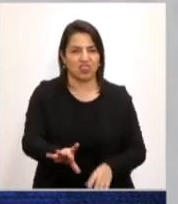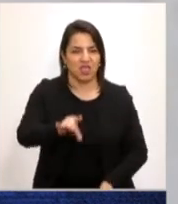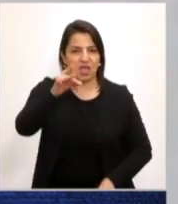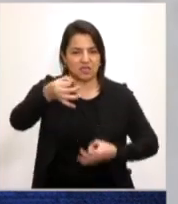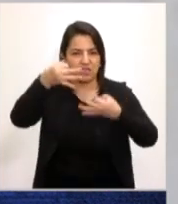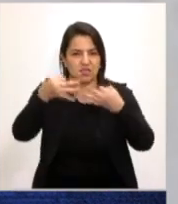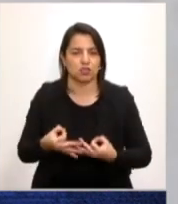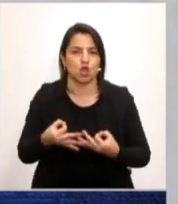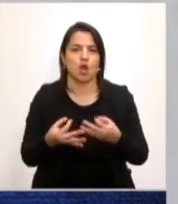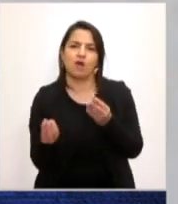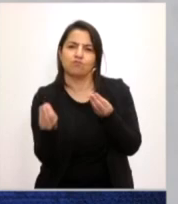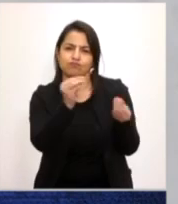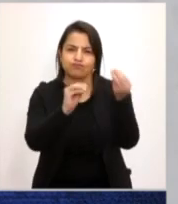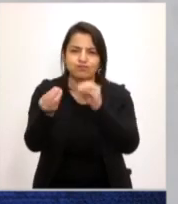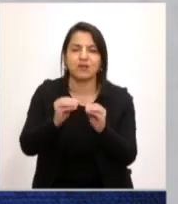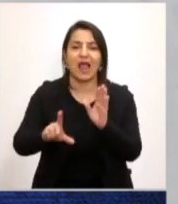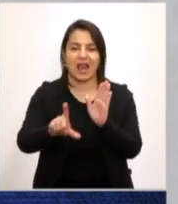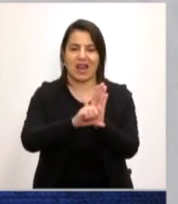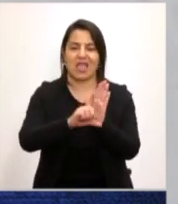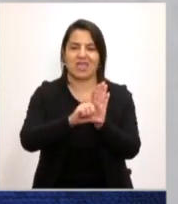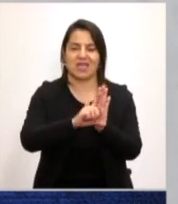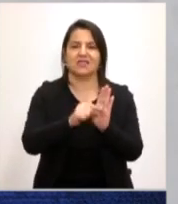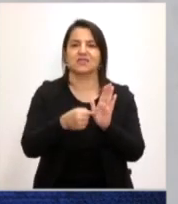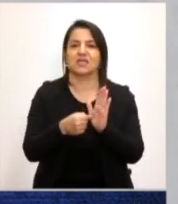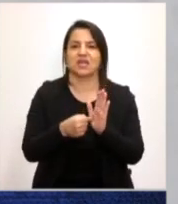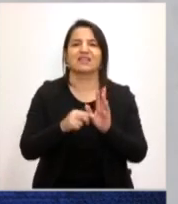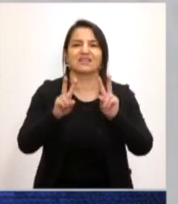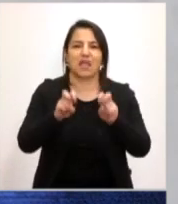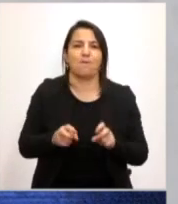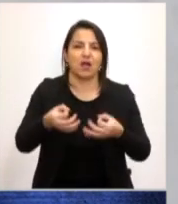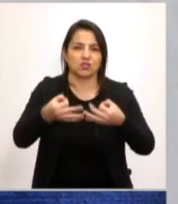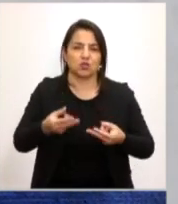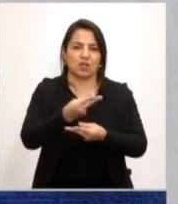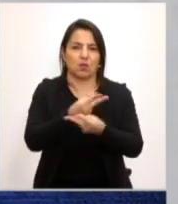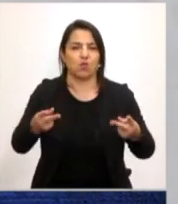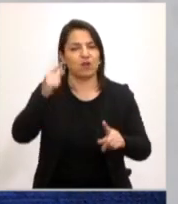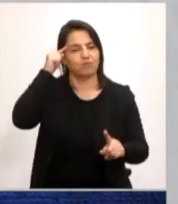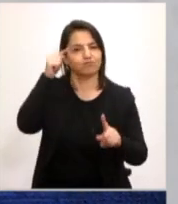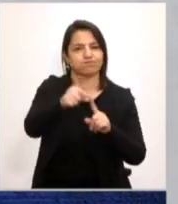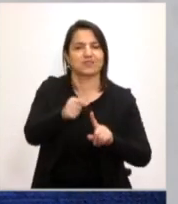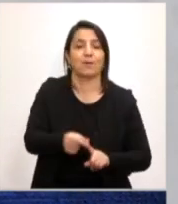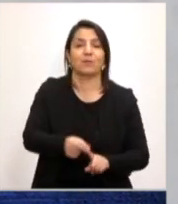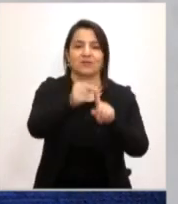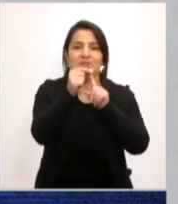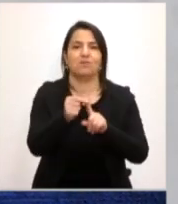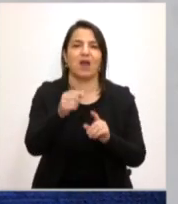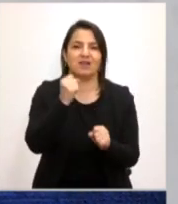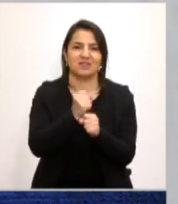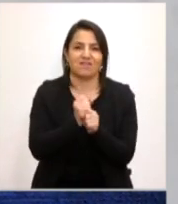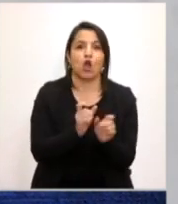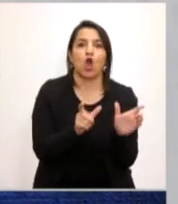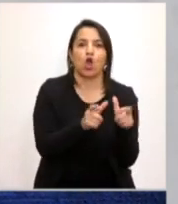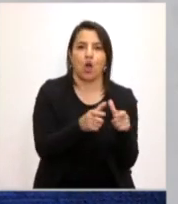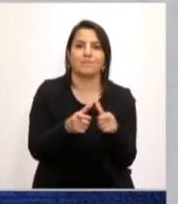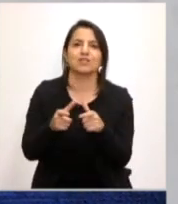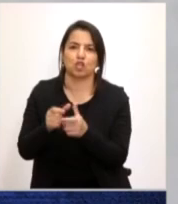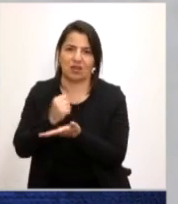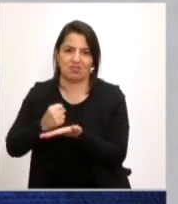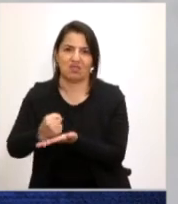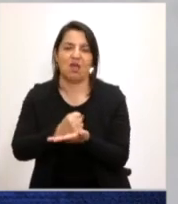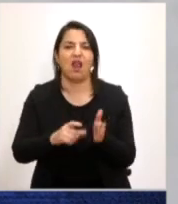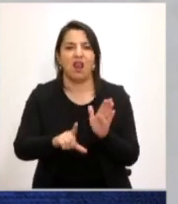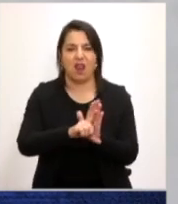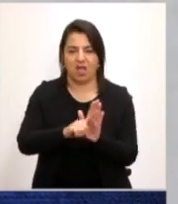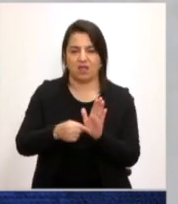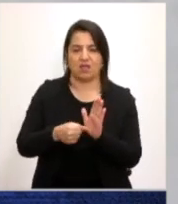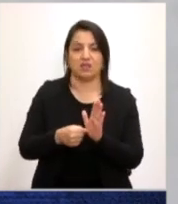las leyes y los proyectos relacionados con la seguridad pública ha sido el propósito preferente en el trabajo de las comisiones legislativas, en el debate de nuestra